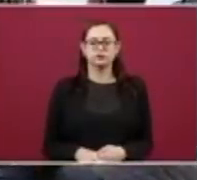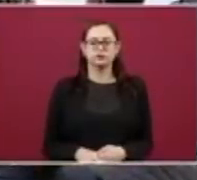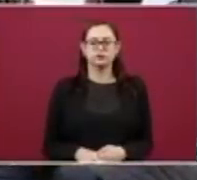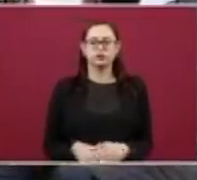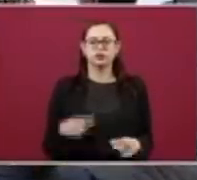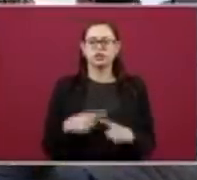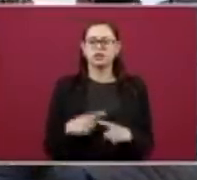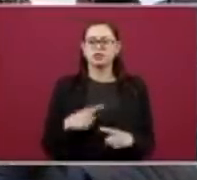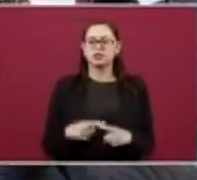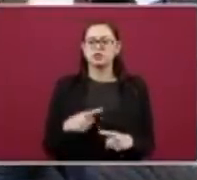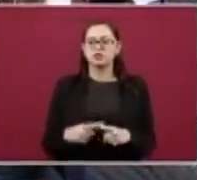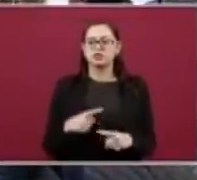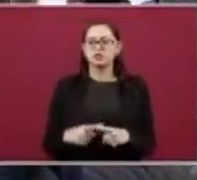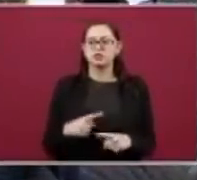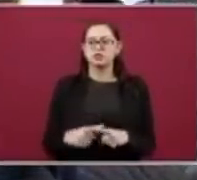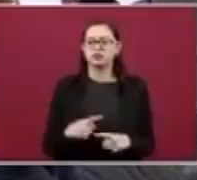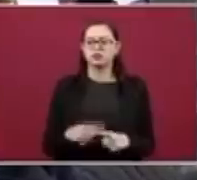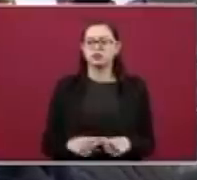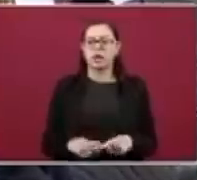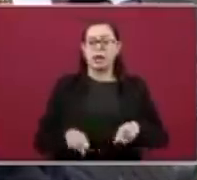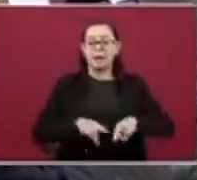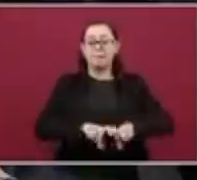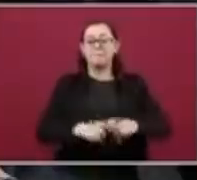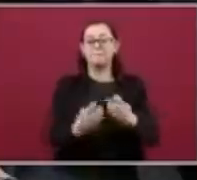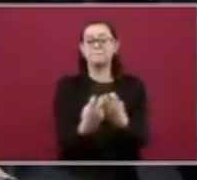¿Quién? Primera fila, dijimos.